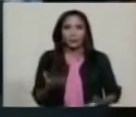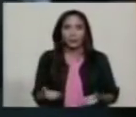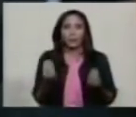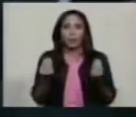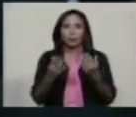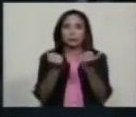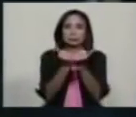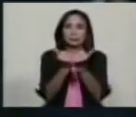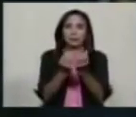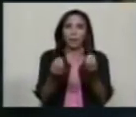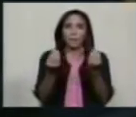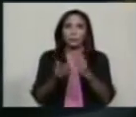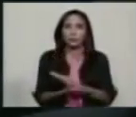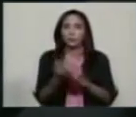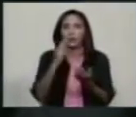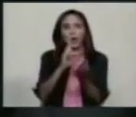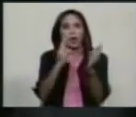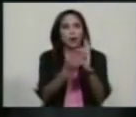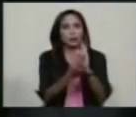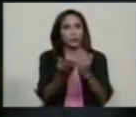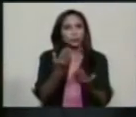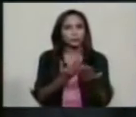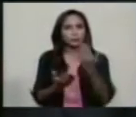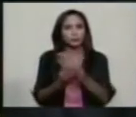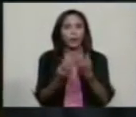Nosotros hemos construido una relación con China.